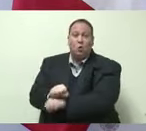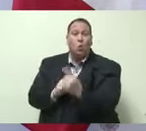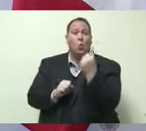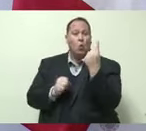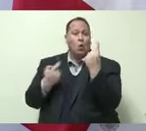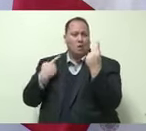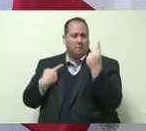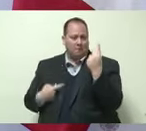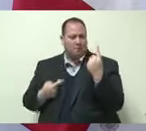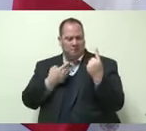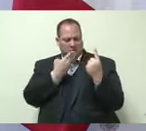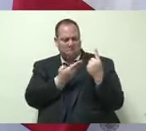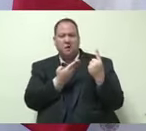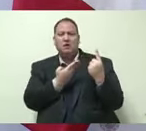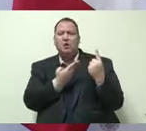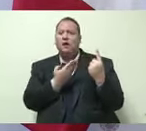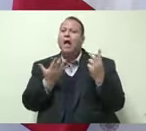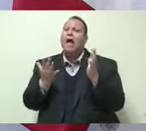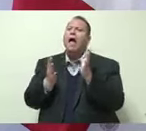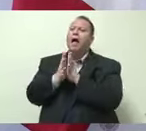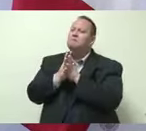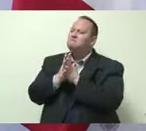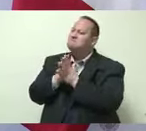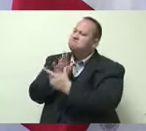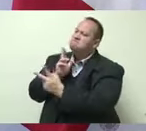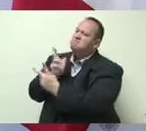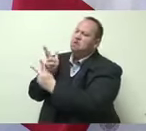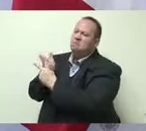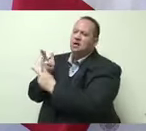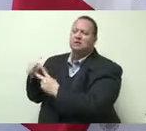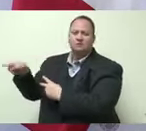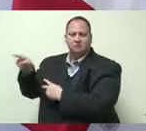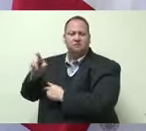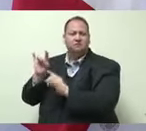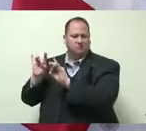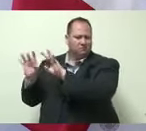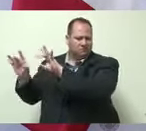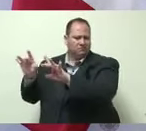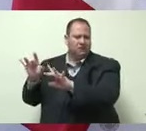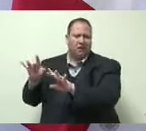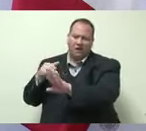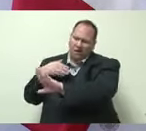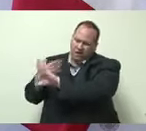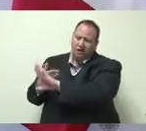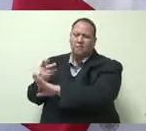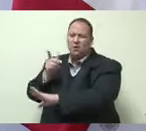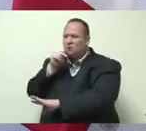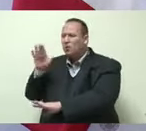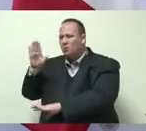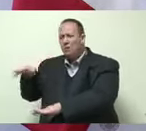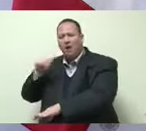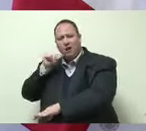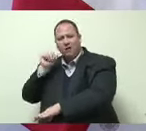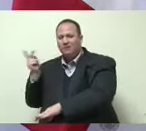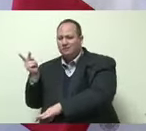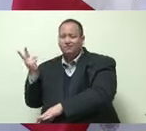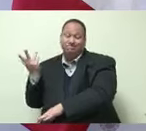persona que se presume su participación activa en la agresión hostil en contra de los elementos que perdieron la vida el día de